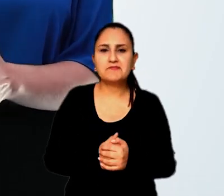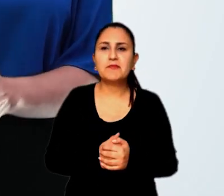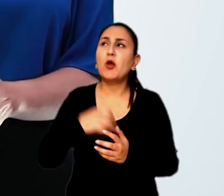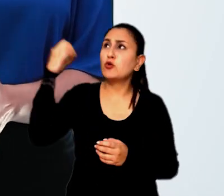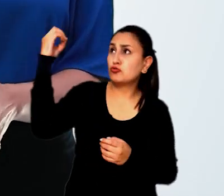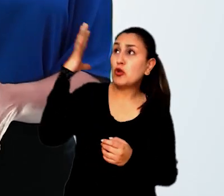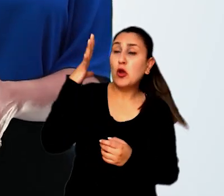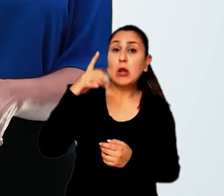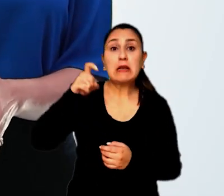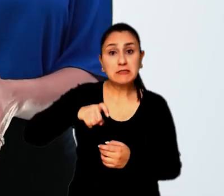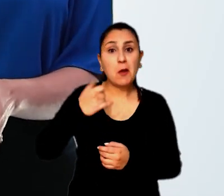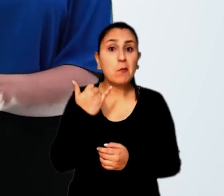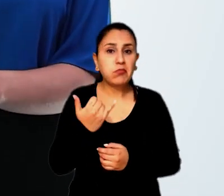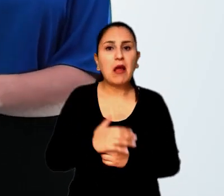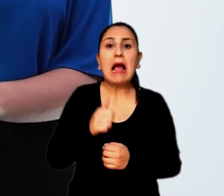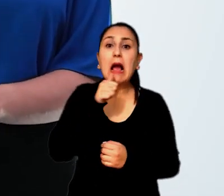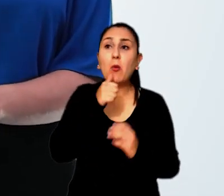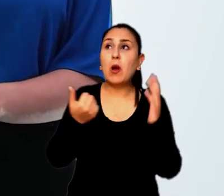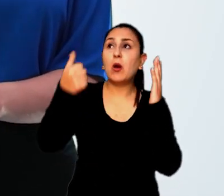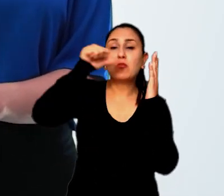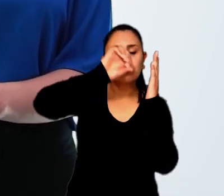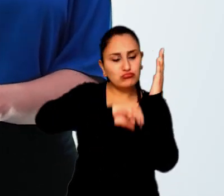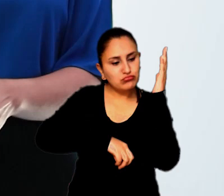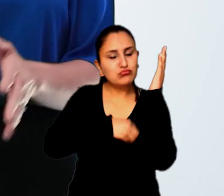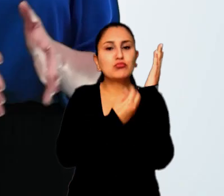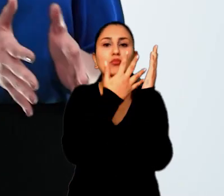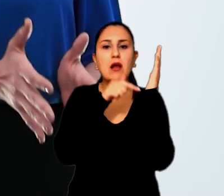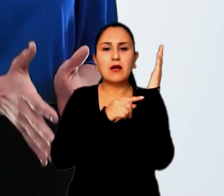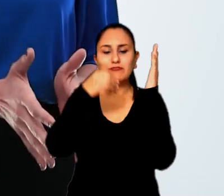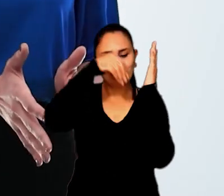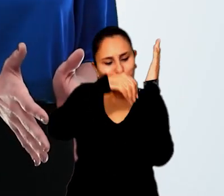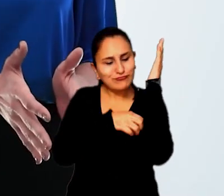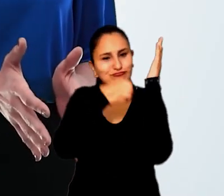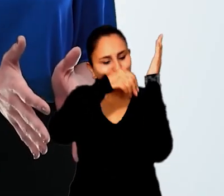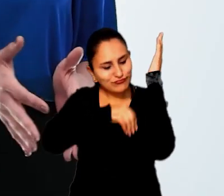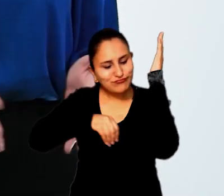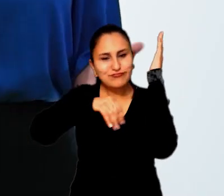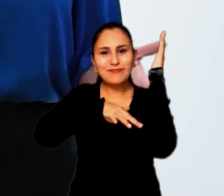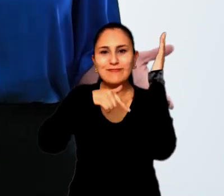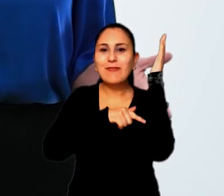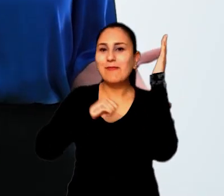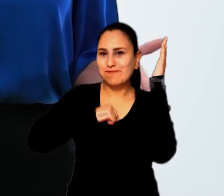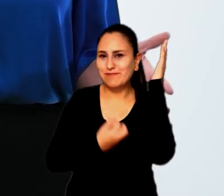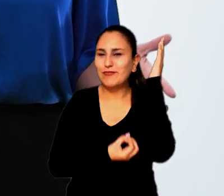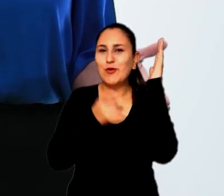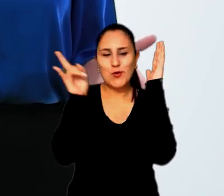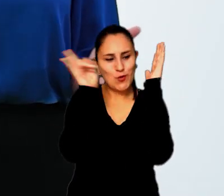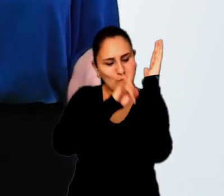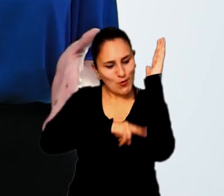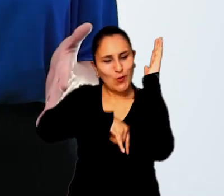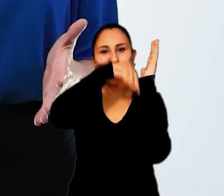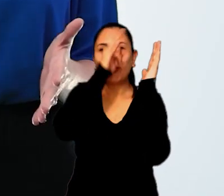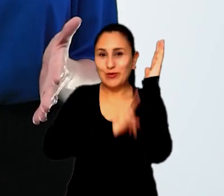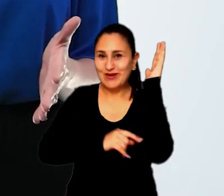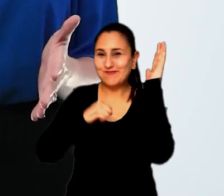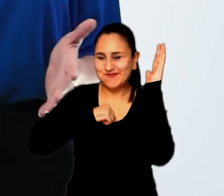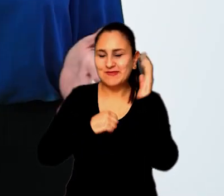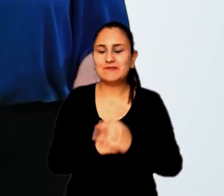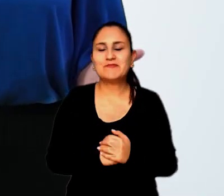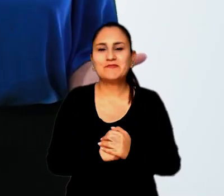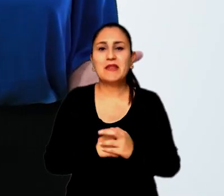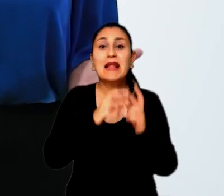reciclando nutrientes de la tierra abonada fotosíntesis respuesta que no alcanza el objetivo